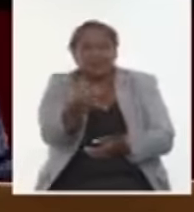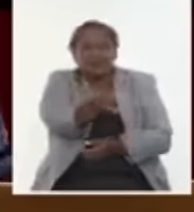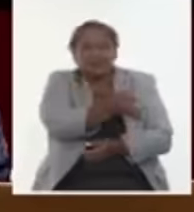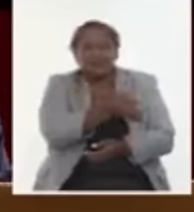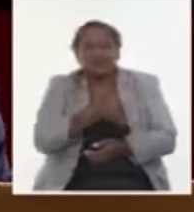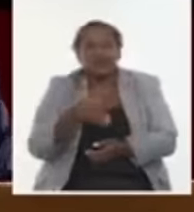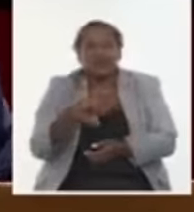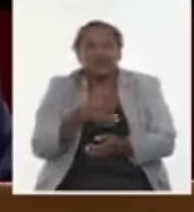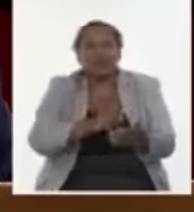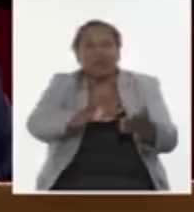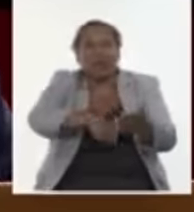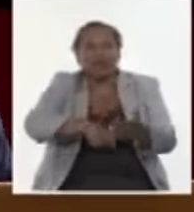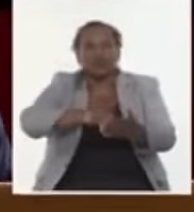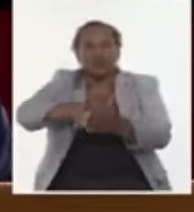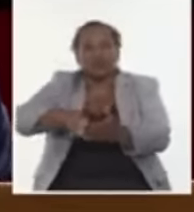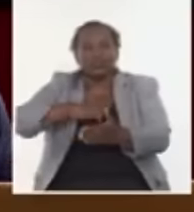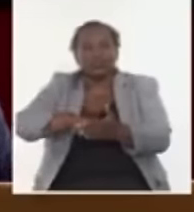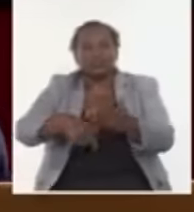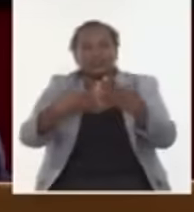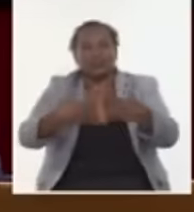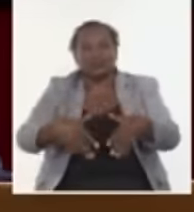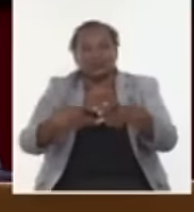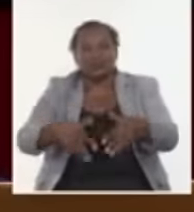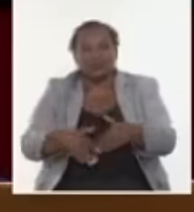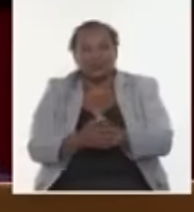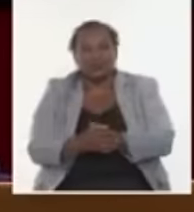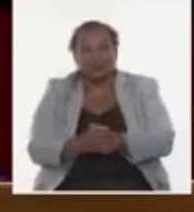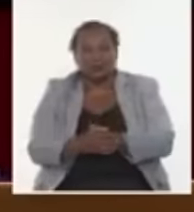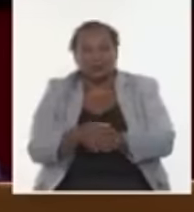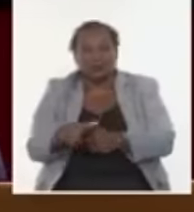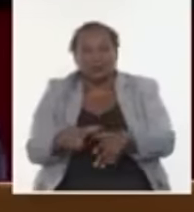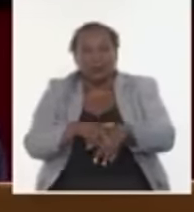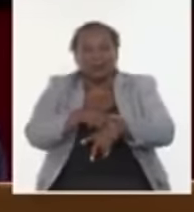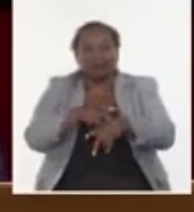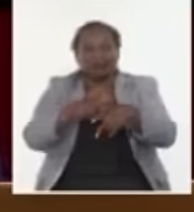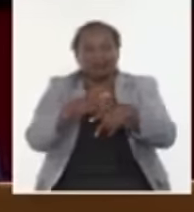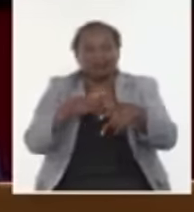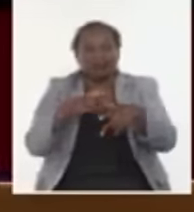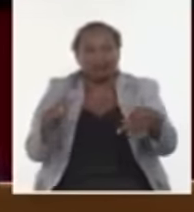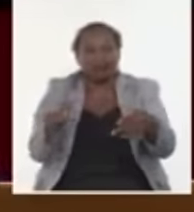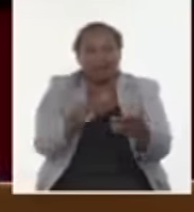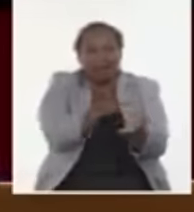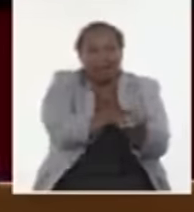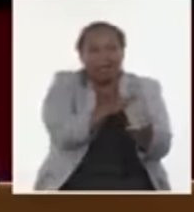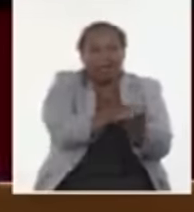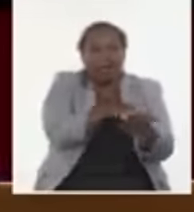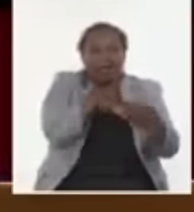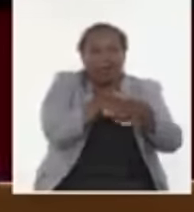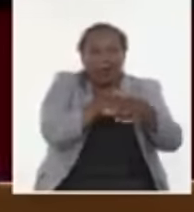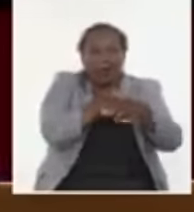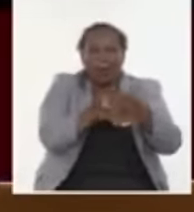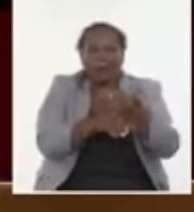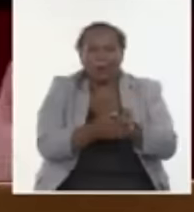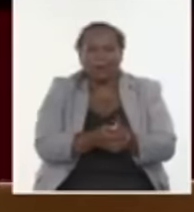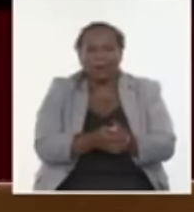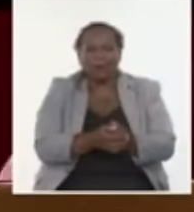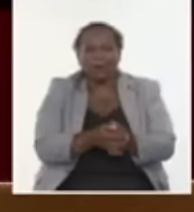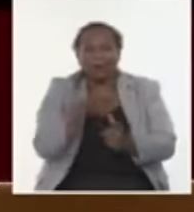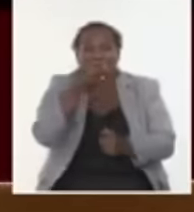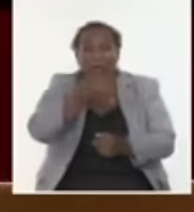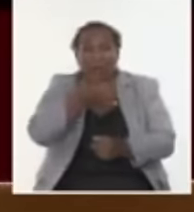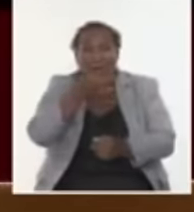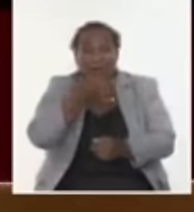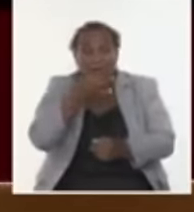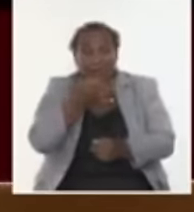contratar la mayoría de las producciones en aras de incrementar el acopio Nosotros hemos indicado que hace falta ir